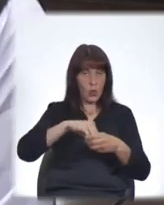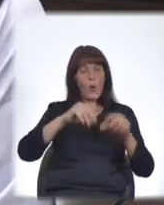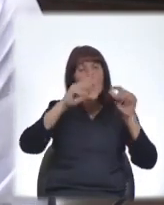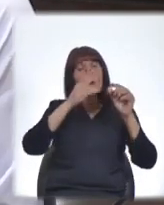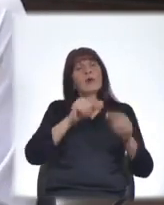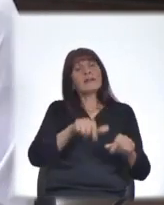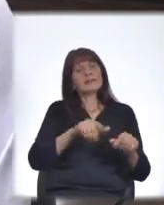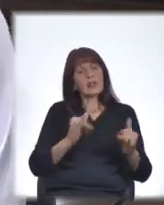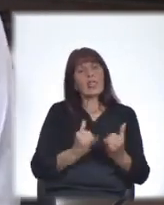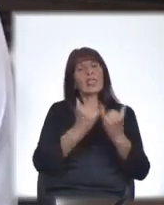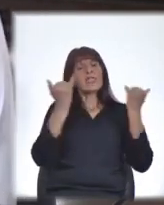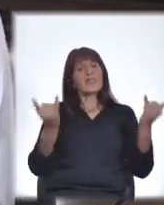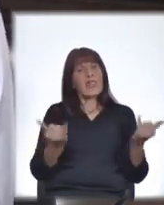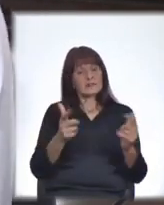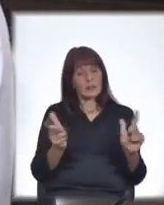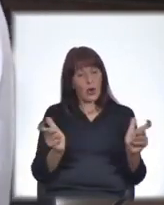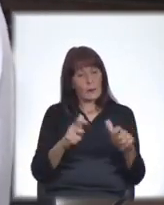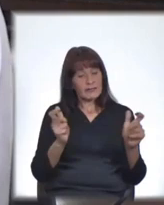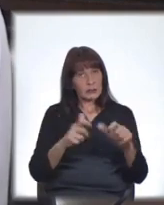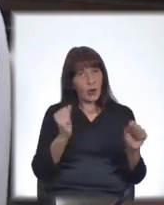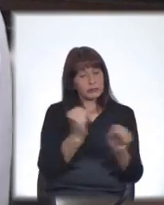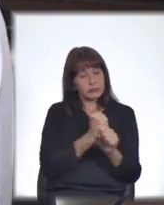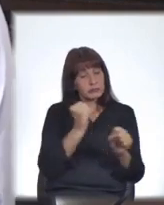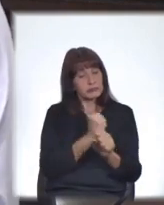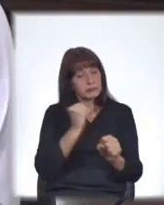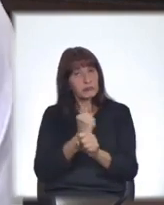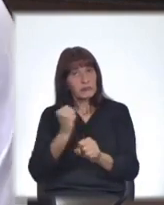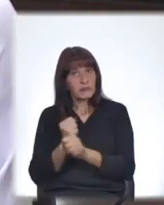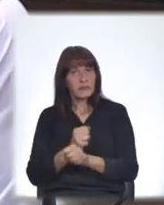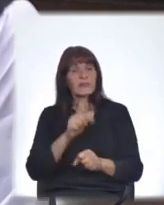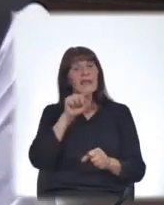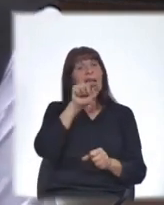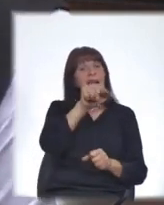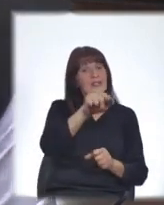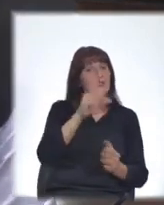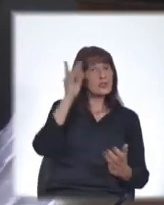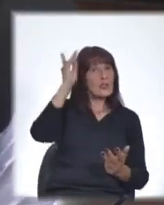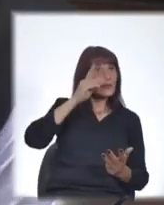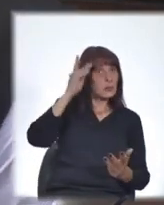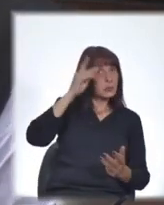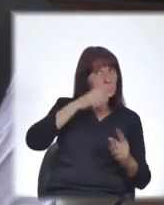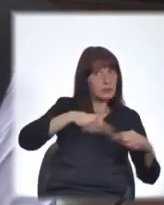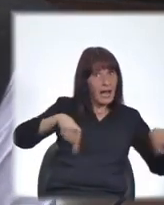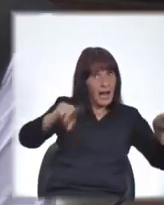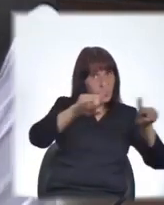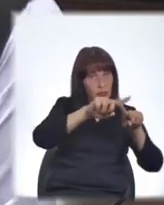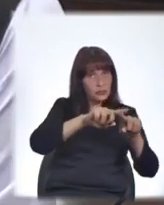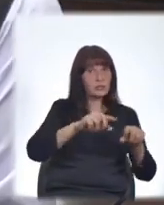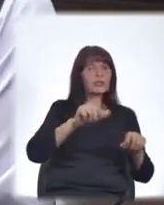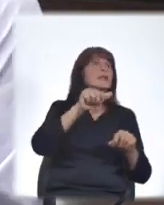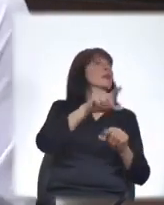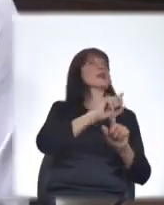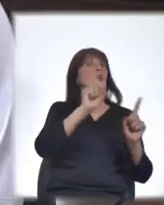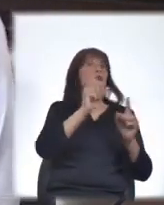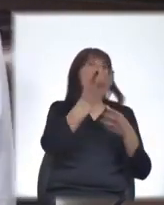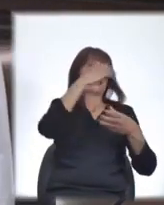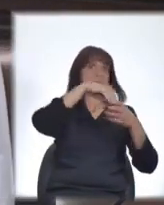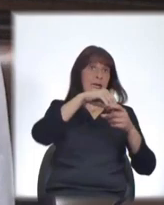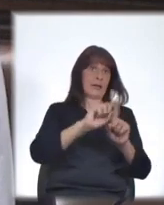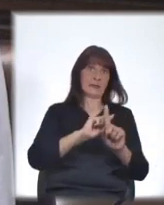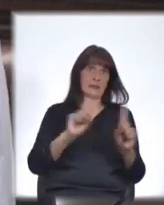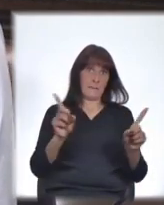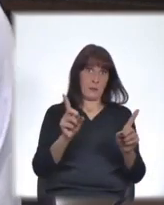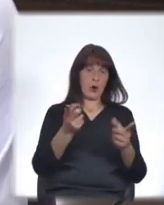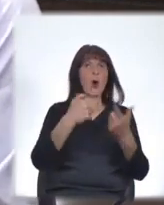estos días en la comisión, a esos legisladores integrantes, a los legisladores que no la integran y que fueron a